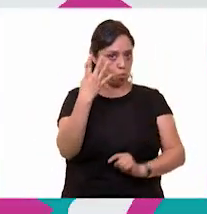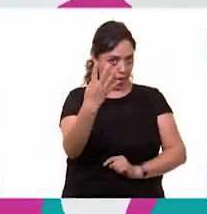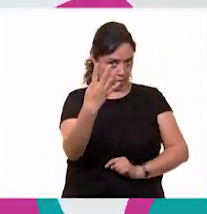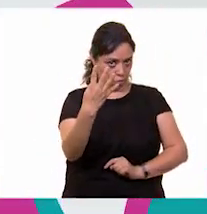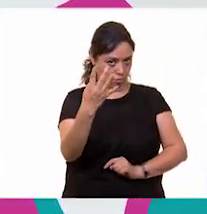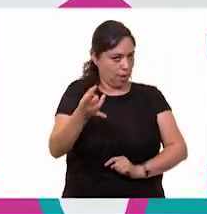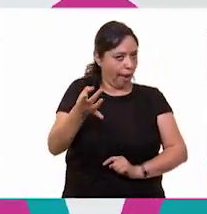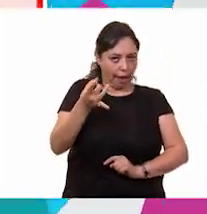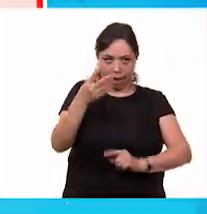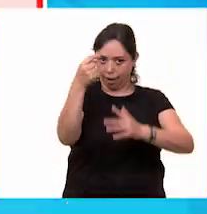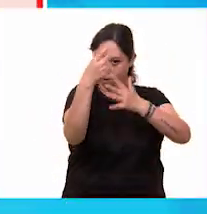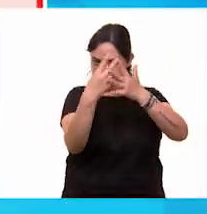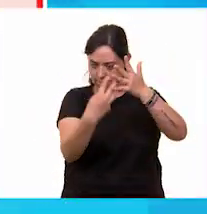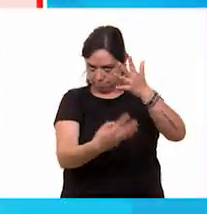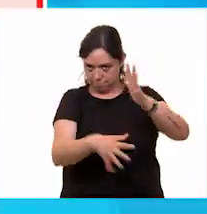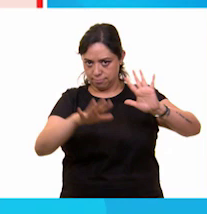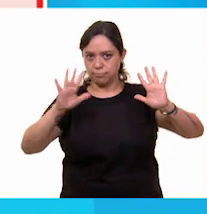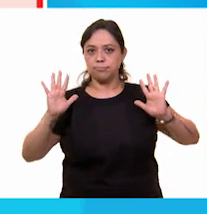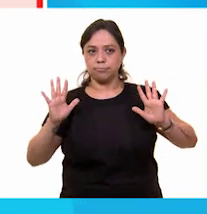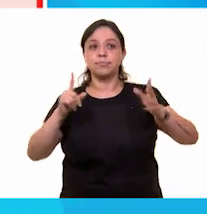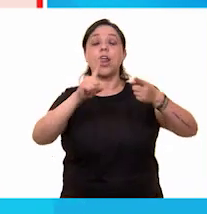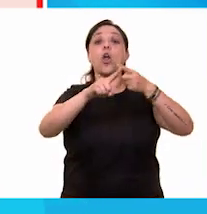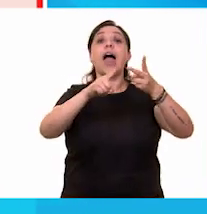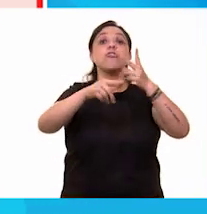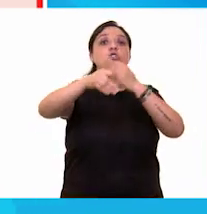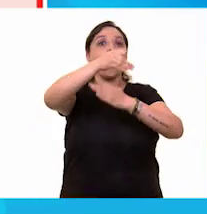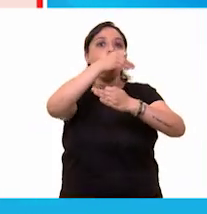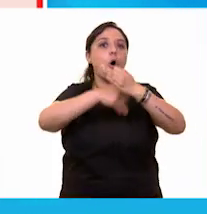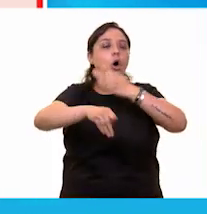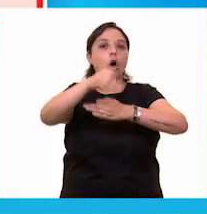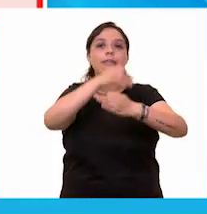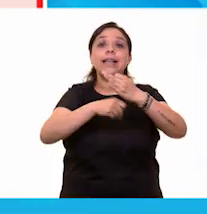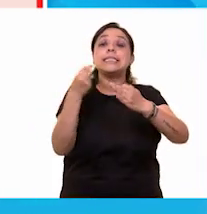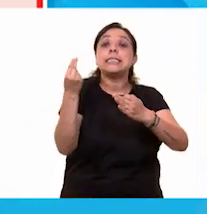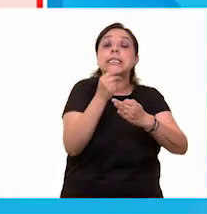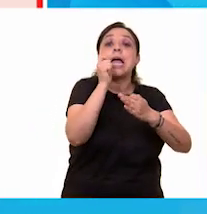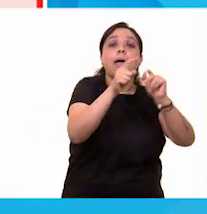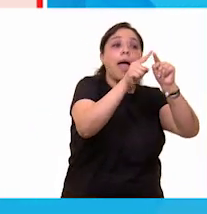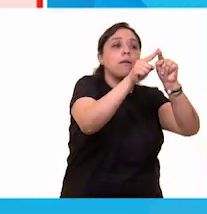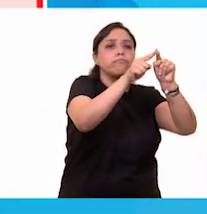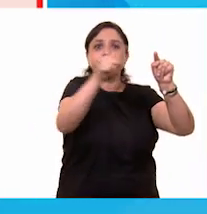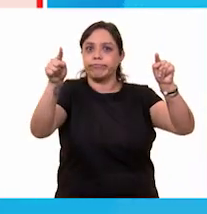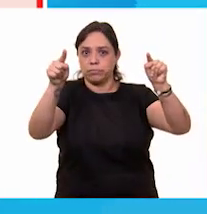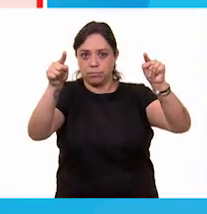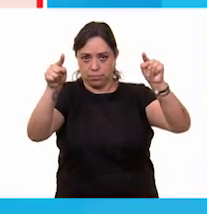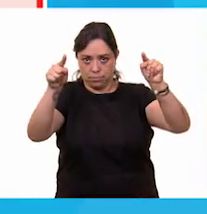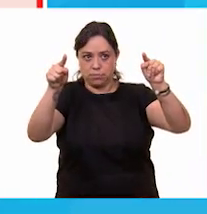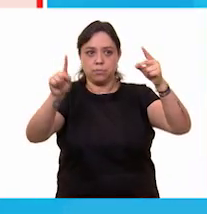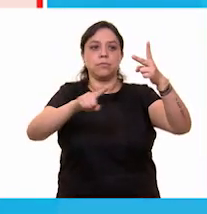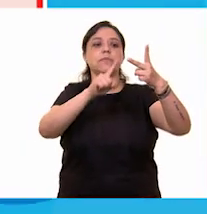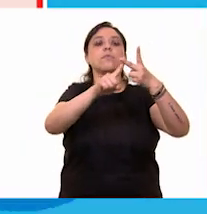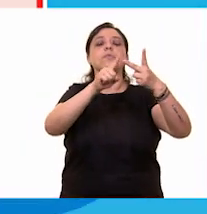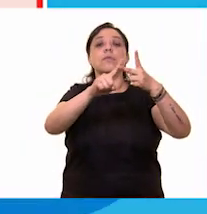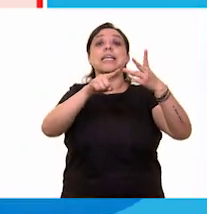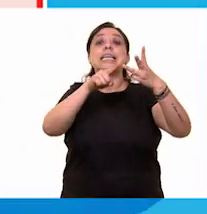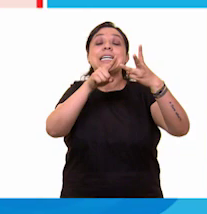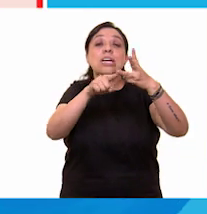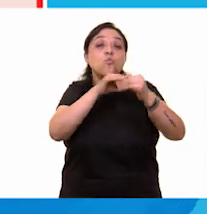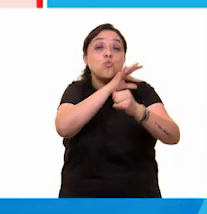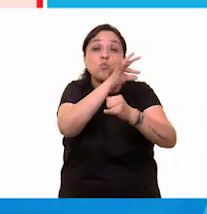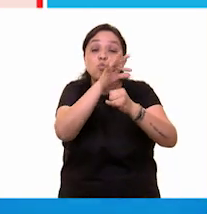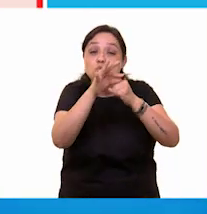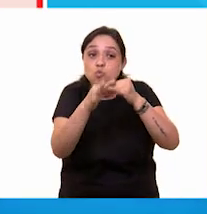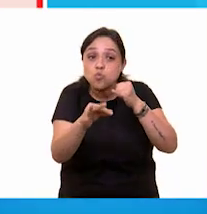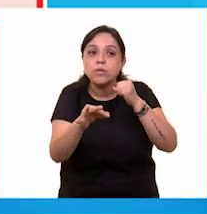Luego, todas las figuras tendrán lados rectos. Todas las figuras tendrán lados rectos. Y por último, un cuadrado